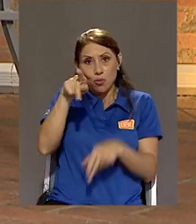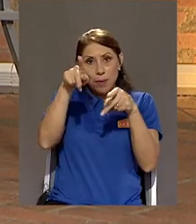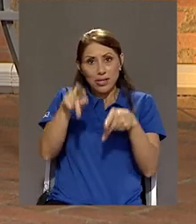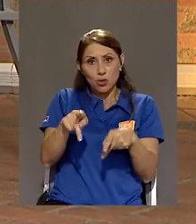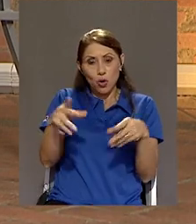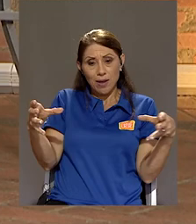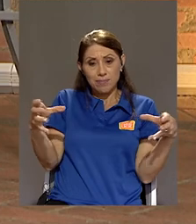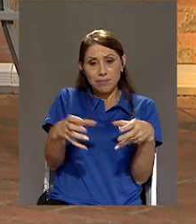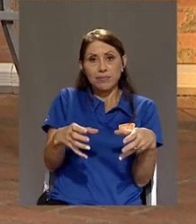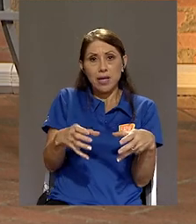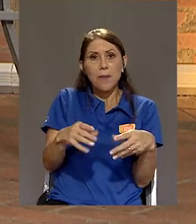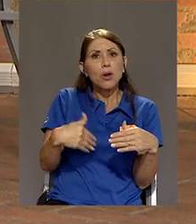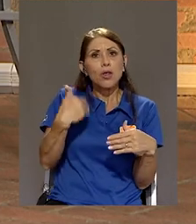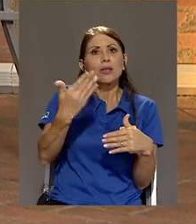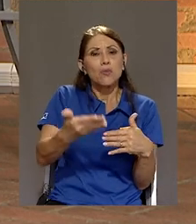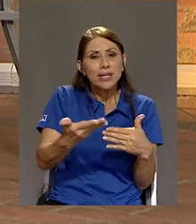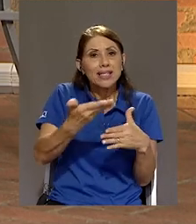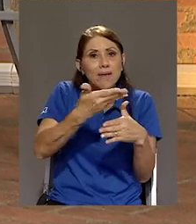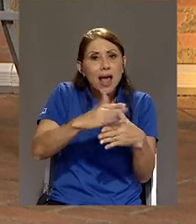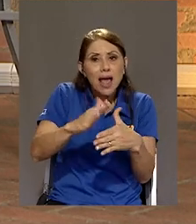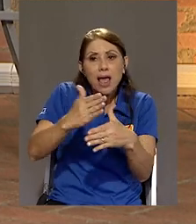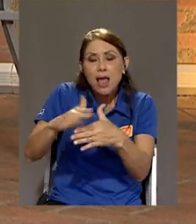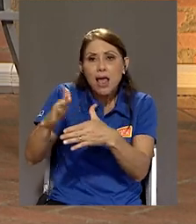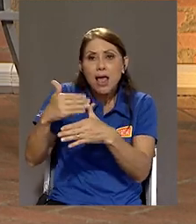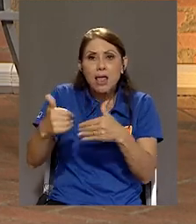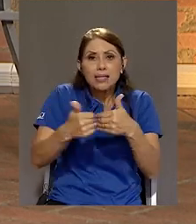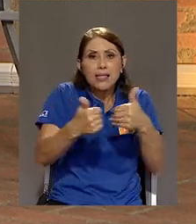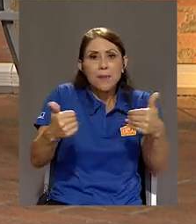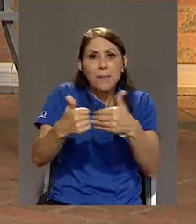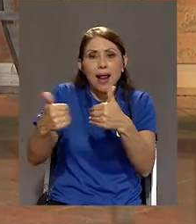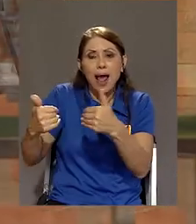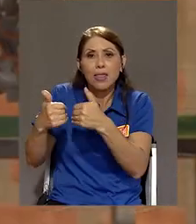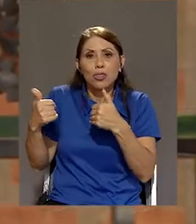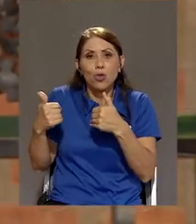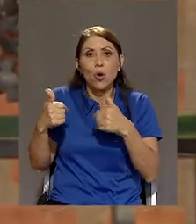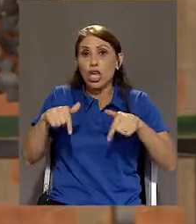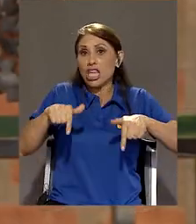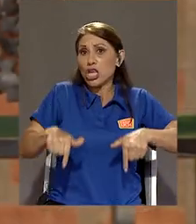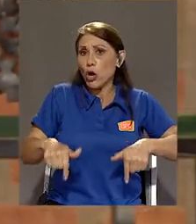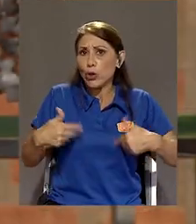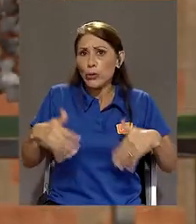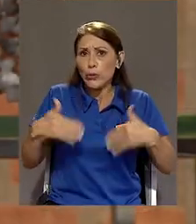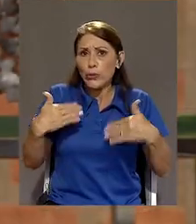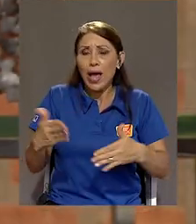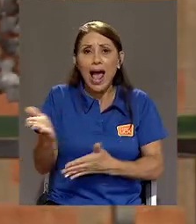separando y separando y separando. Y hoy tenemos algo que es terrible, Juan Rafael,